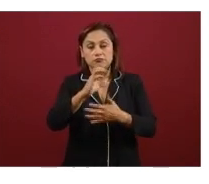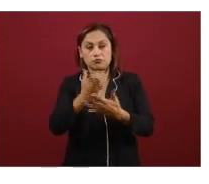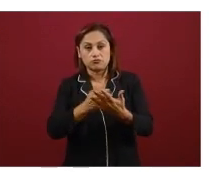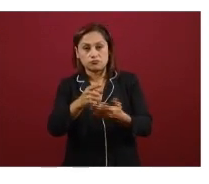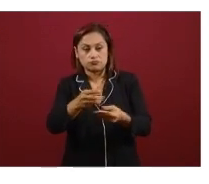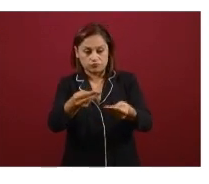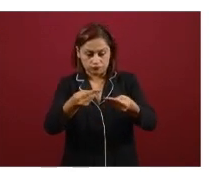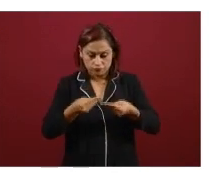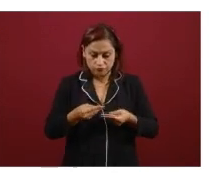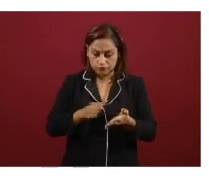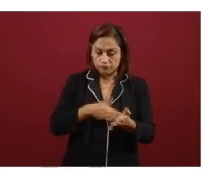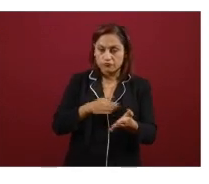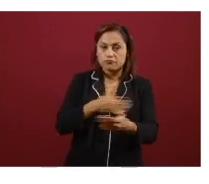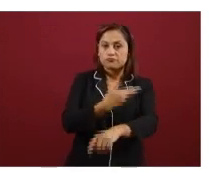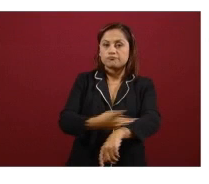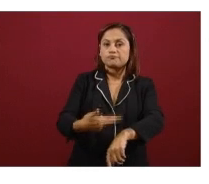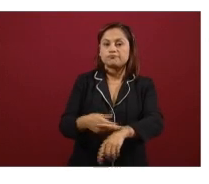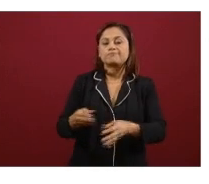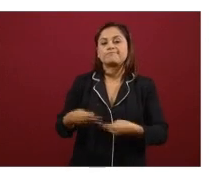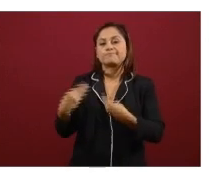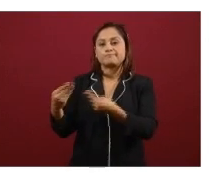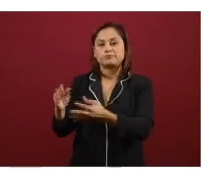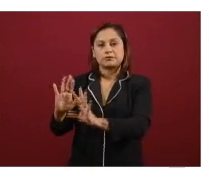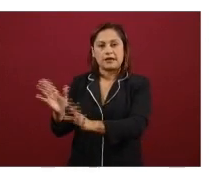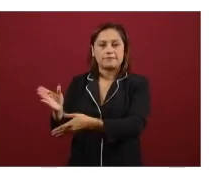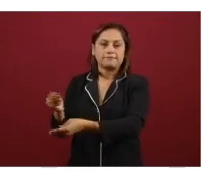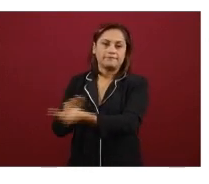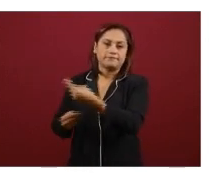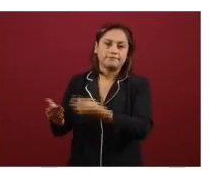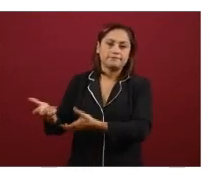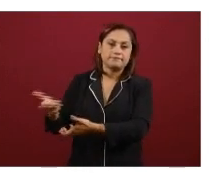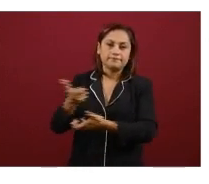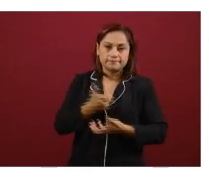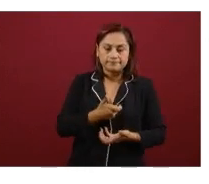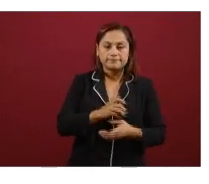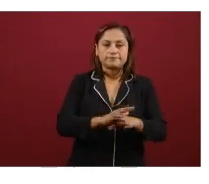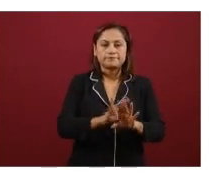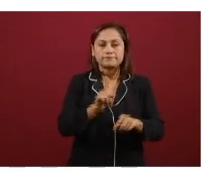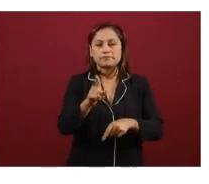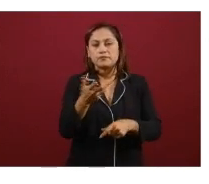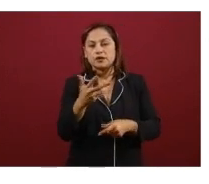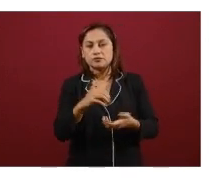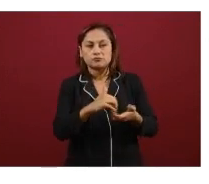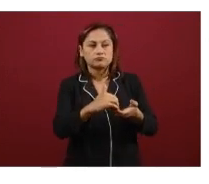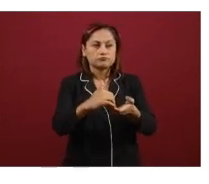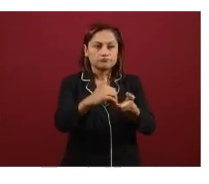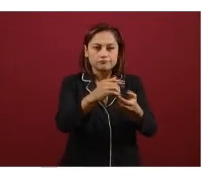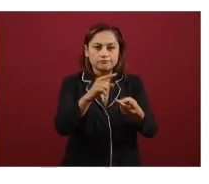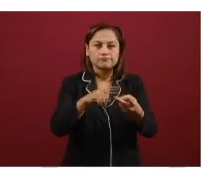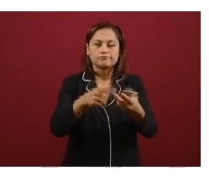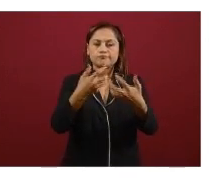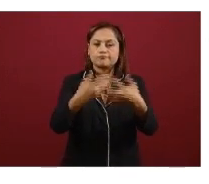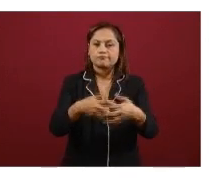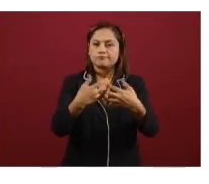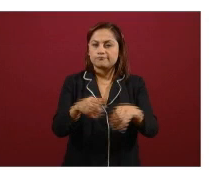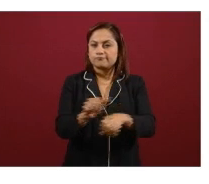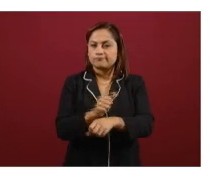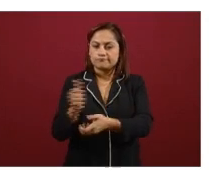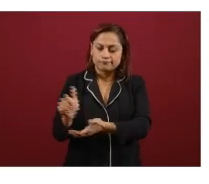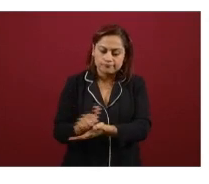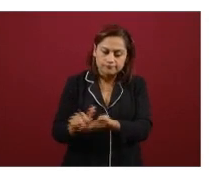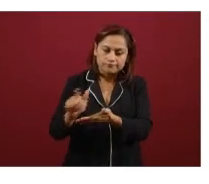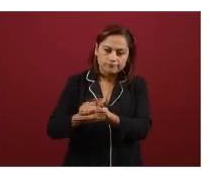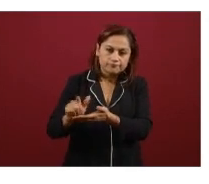ahí están que los tractores y las barredoras, más o menos en 49, 50 días nos las entregan, y